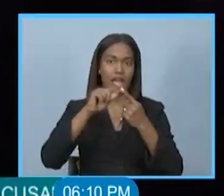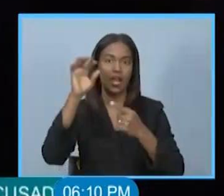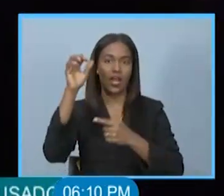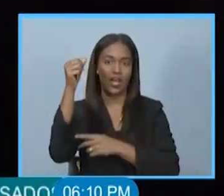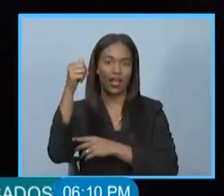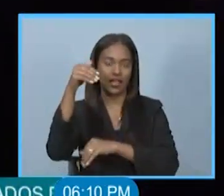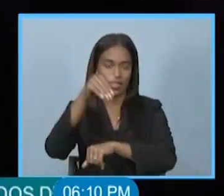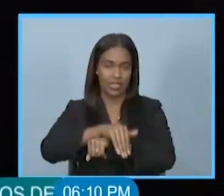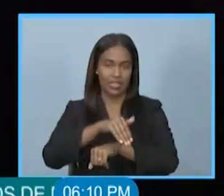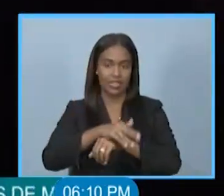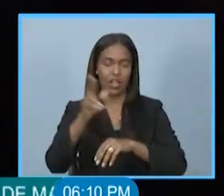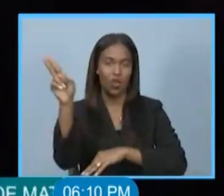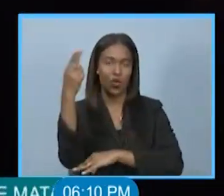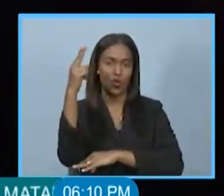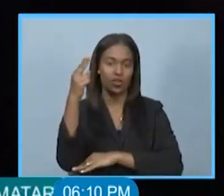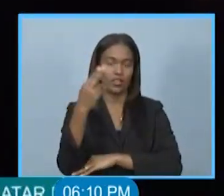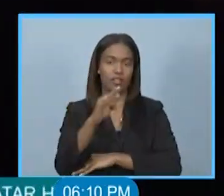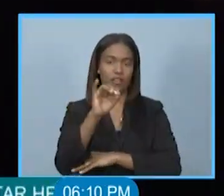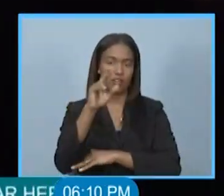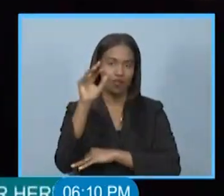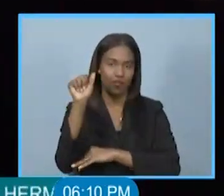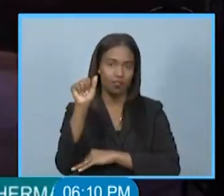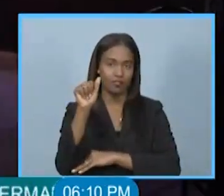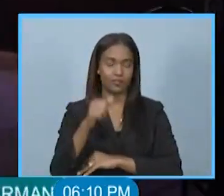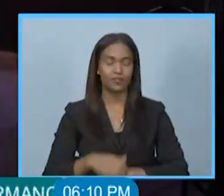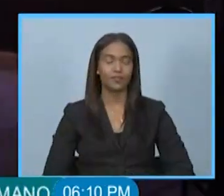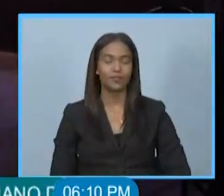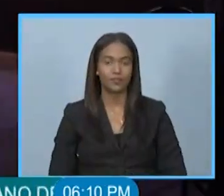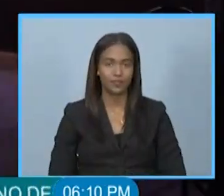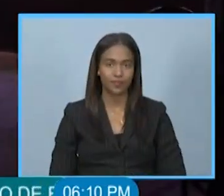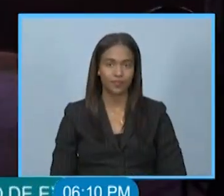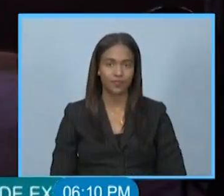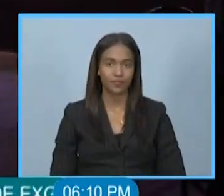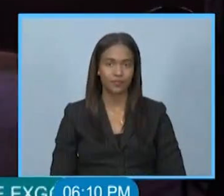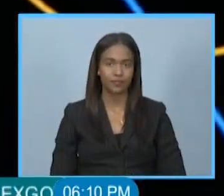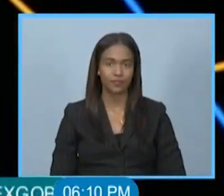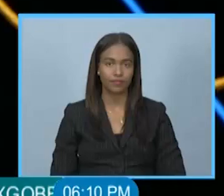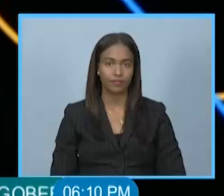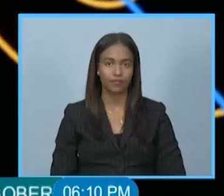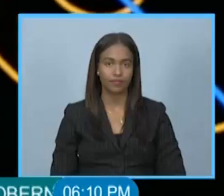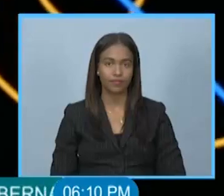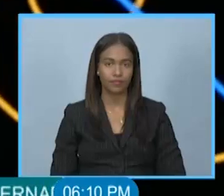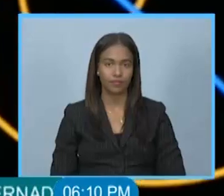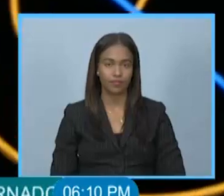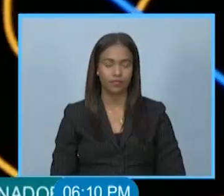las 10 de la noche en el hotel jaragua Esther López central de noticias